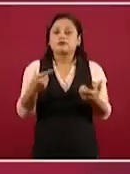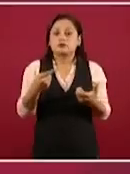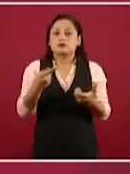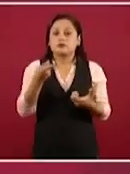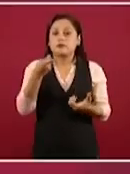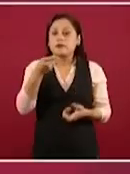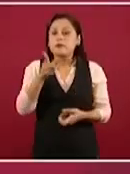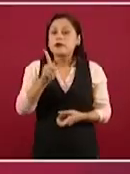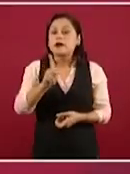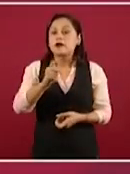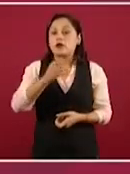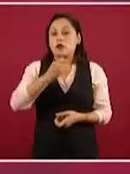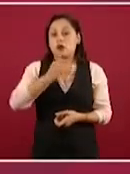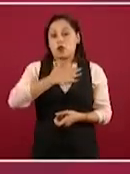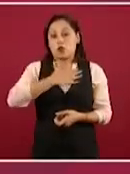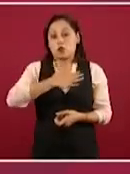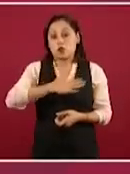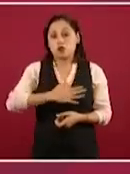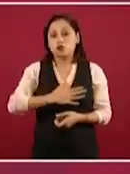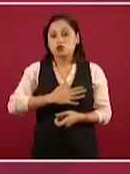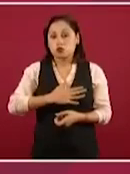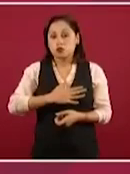recuerdo, progreso